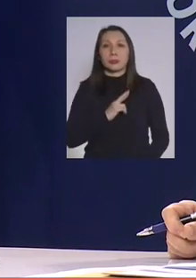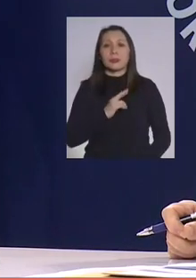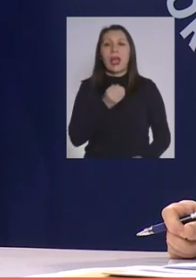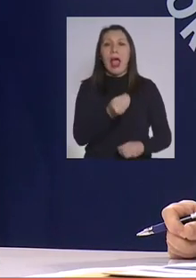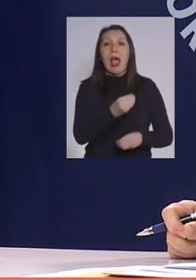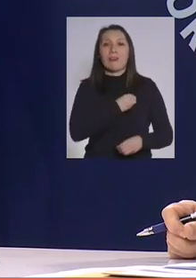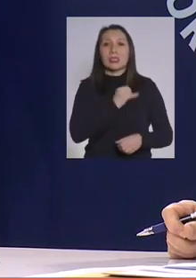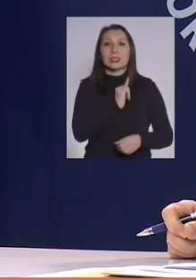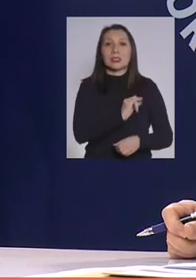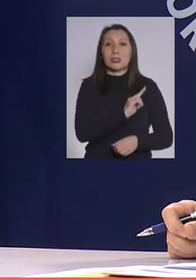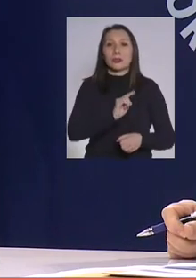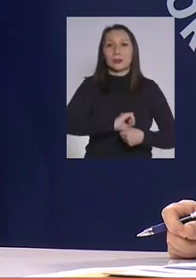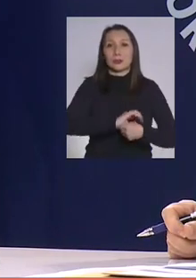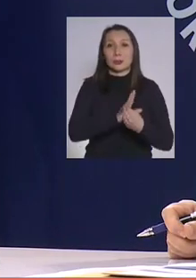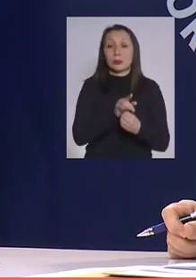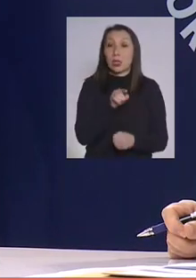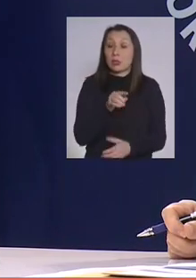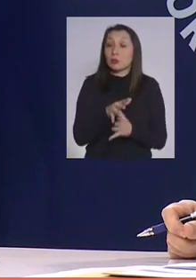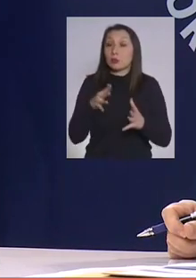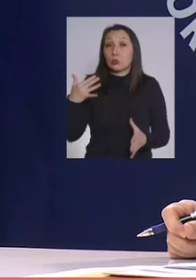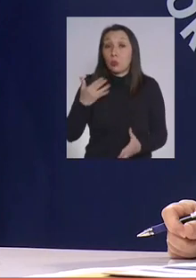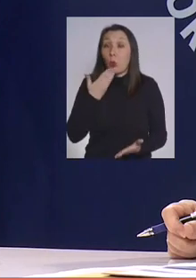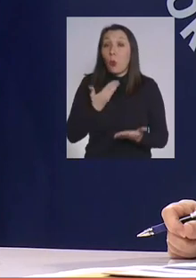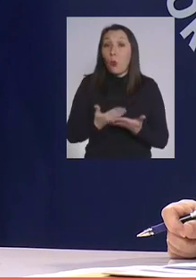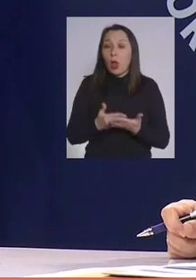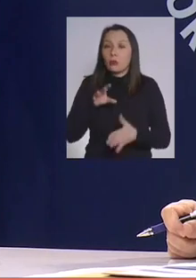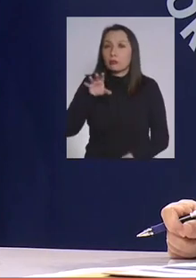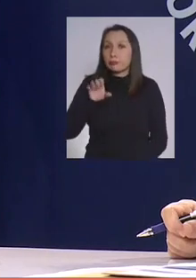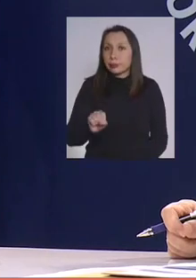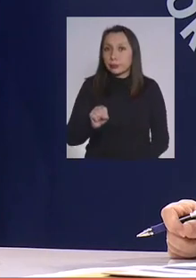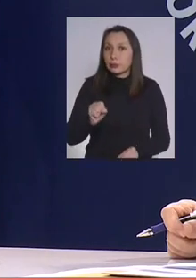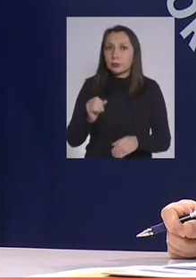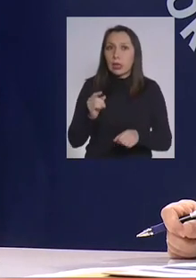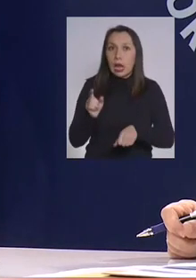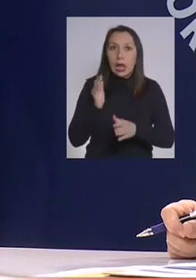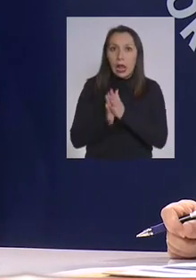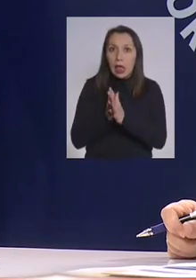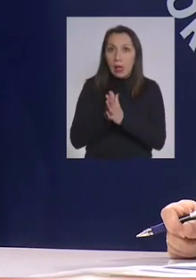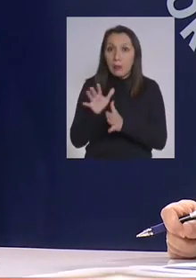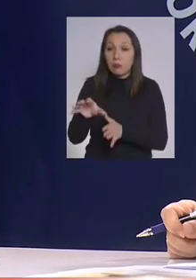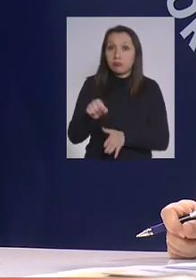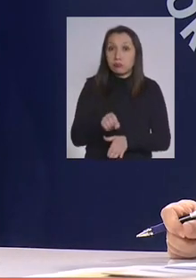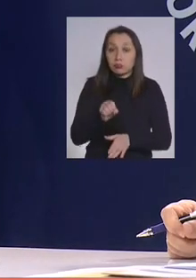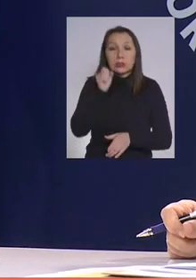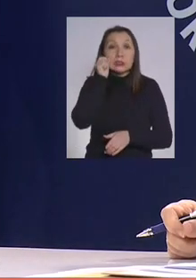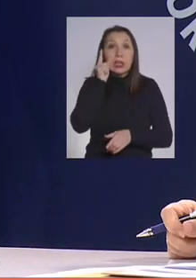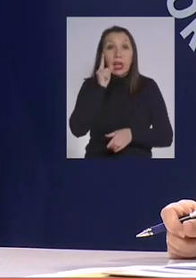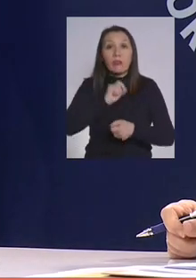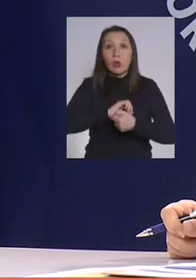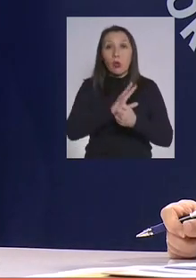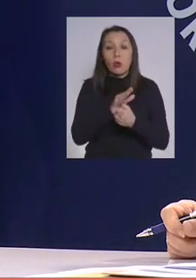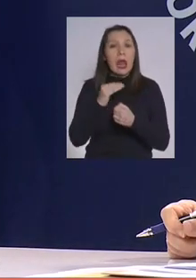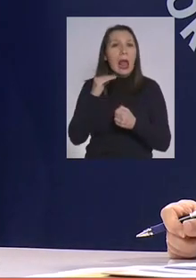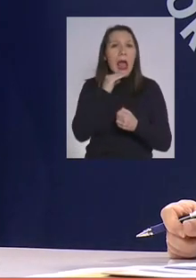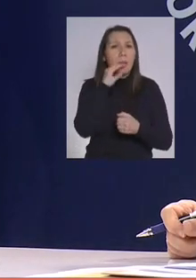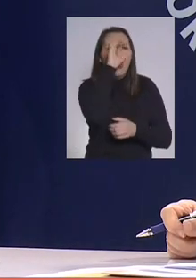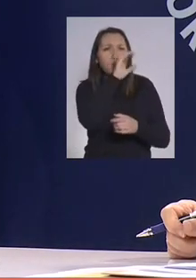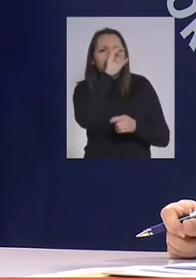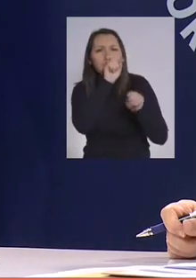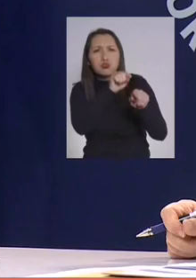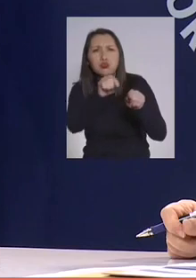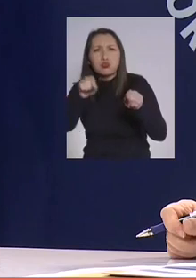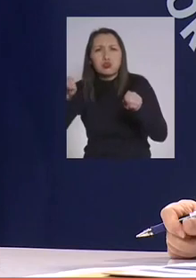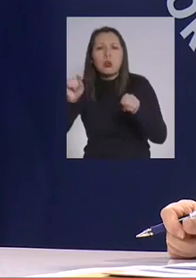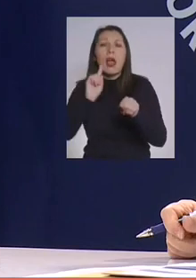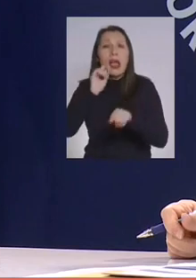decir y eso es muy importante porque en la medida que detectamos oportunamente vamos a poder trazar oportunamente y vamos a poder